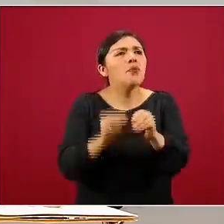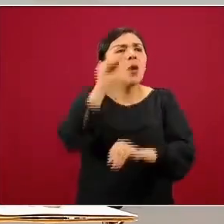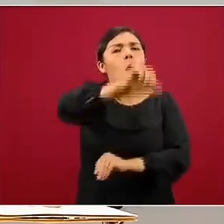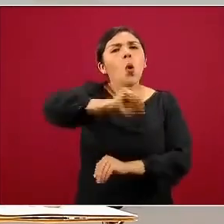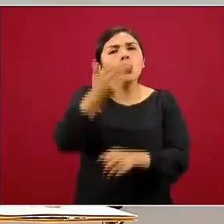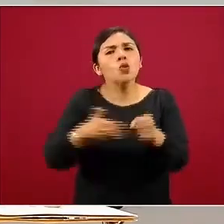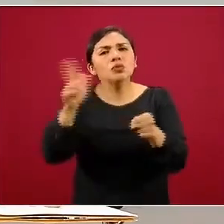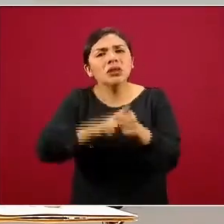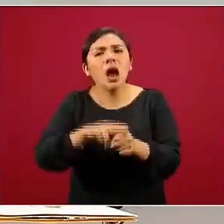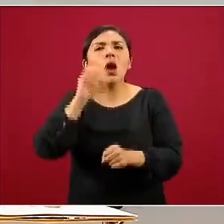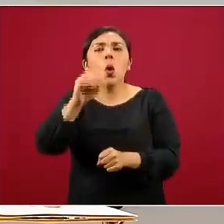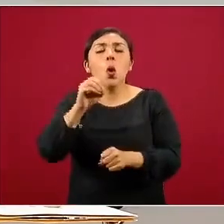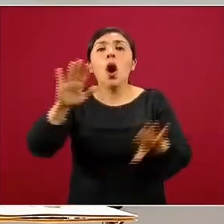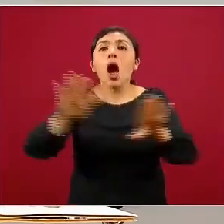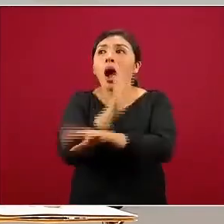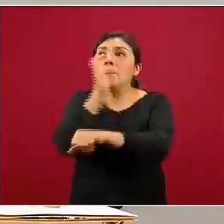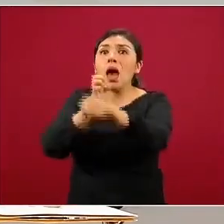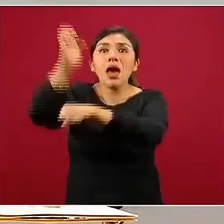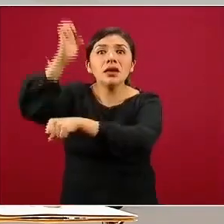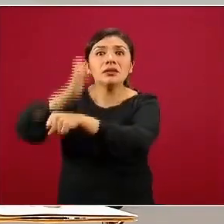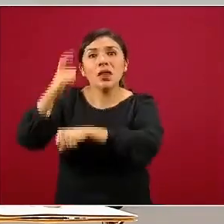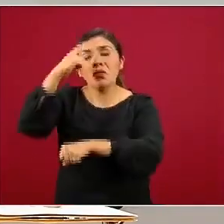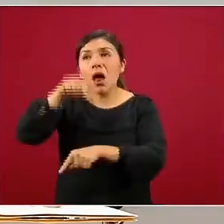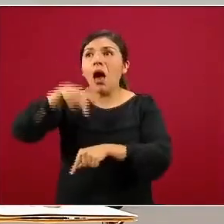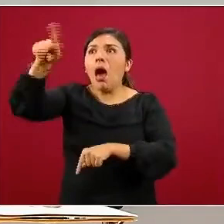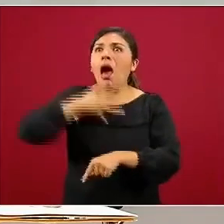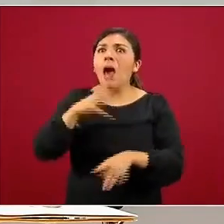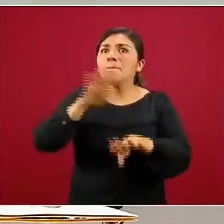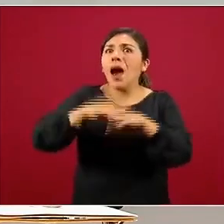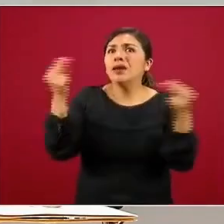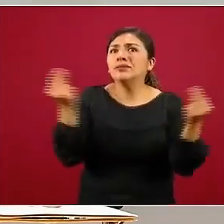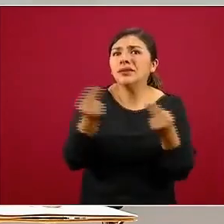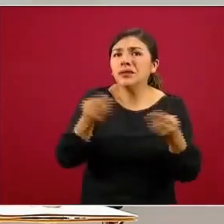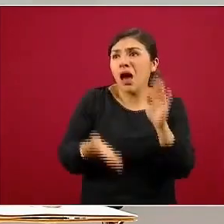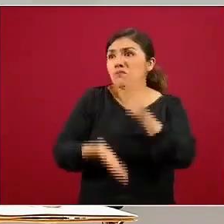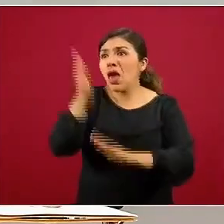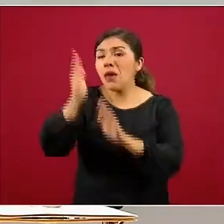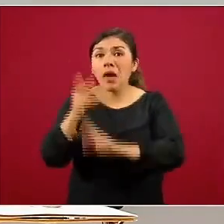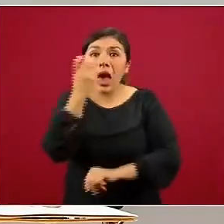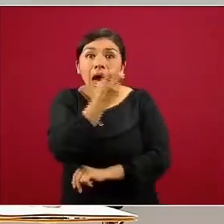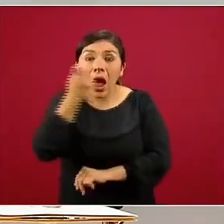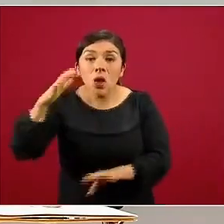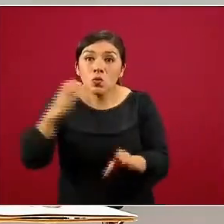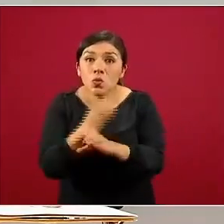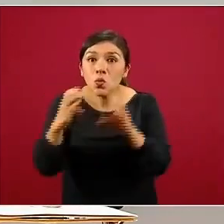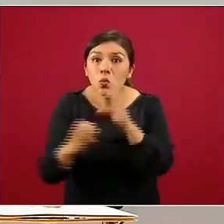incluso hasta a quienes cambian de estado, de lugar de adscripción, ese tipo de actitudes son